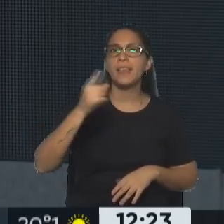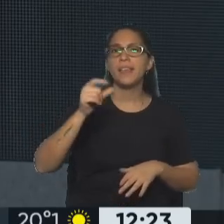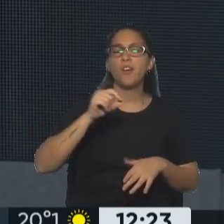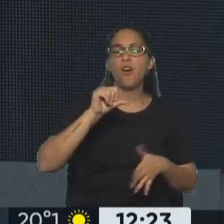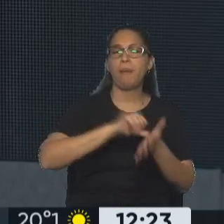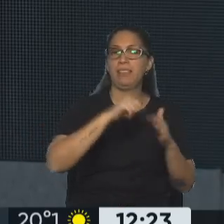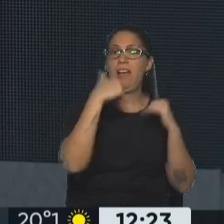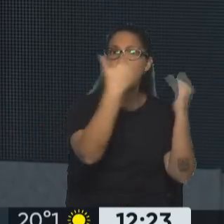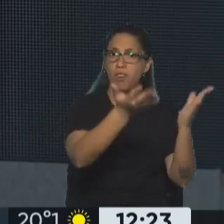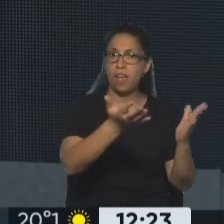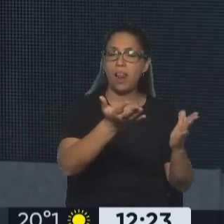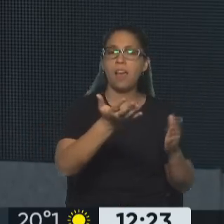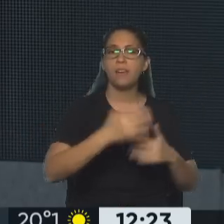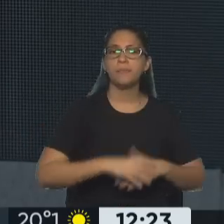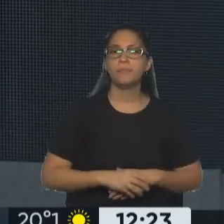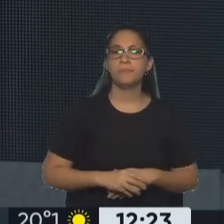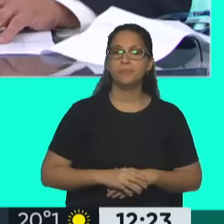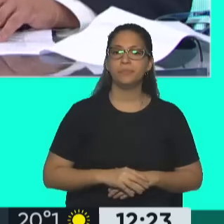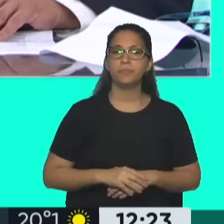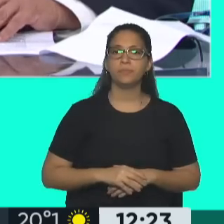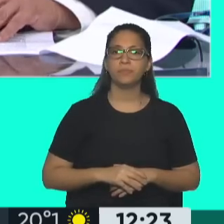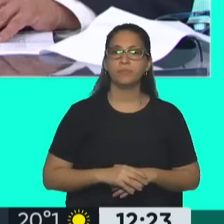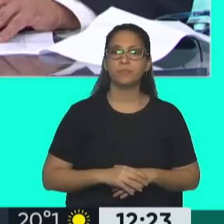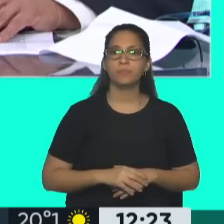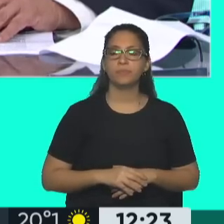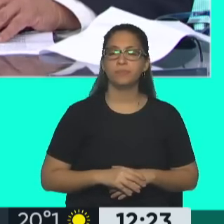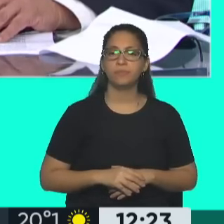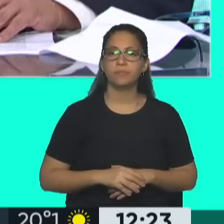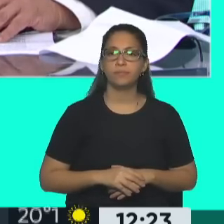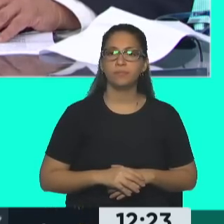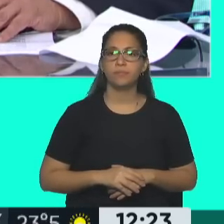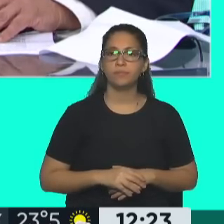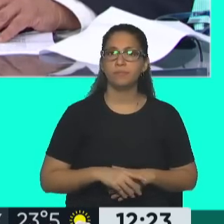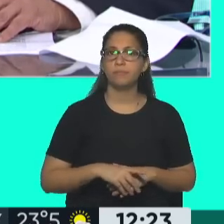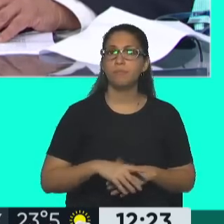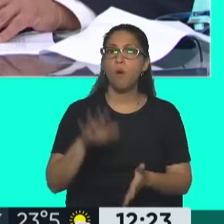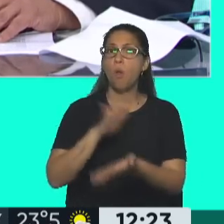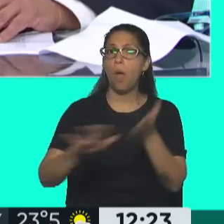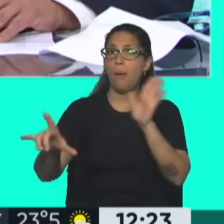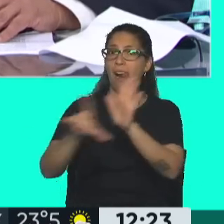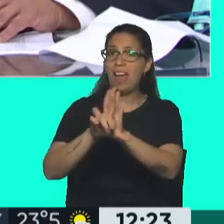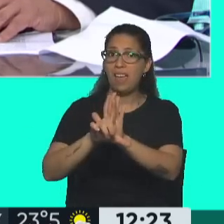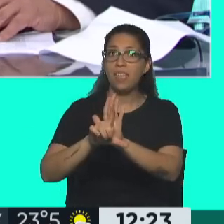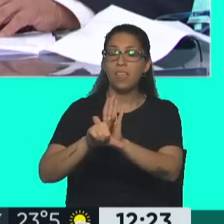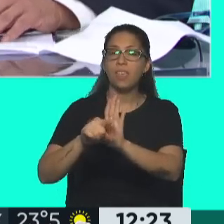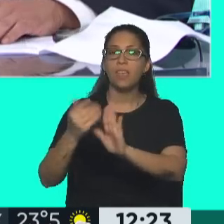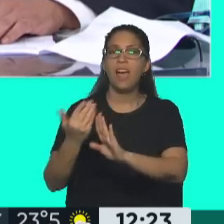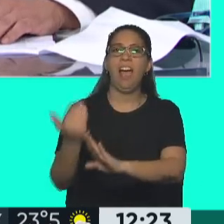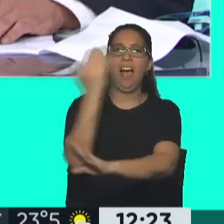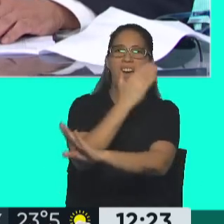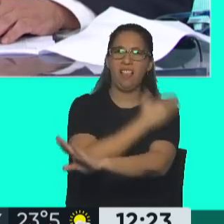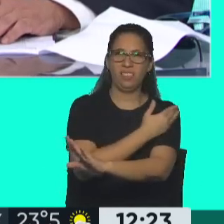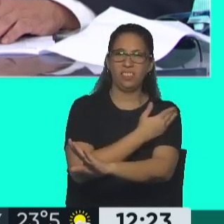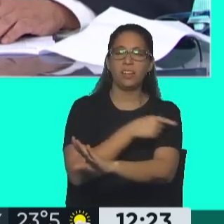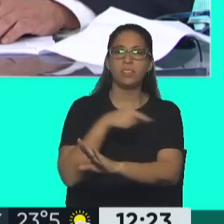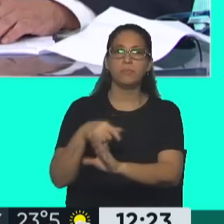exterior. Una tiene, aún antes de que se dictara la nueva ley durante la actual gestión del